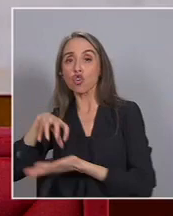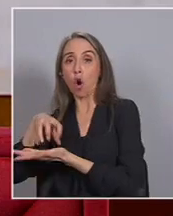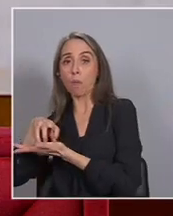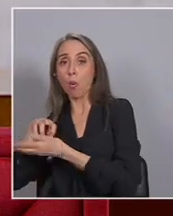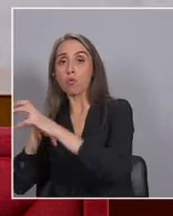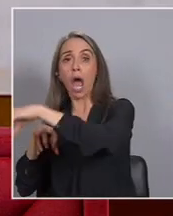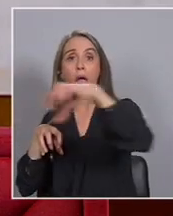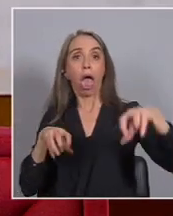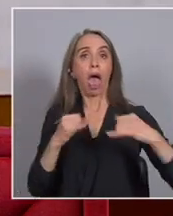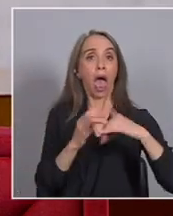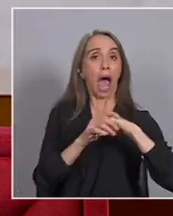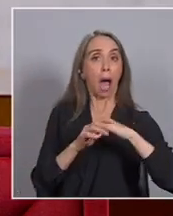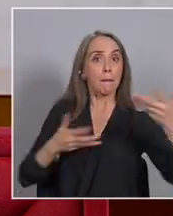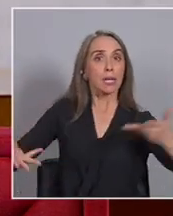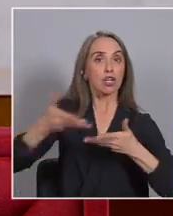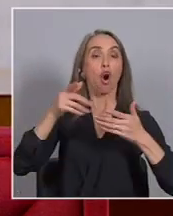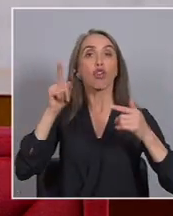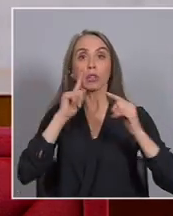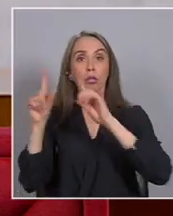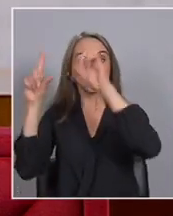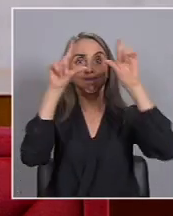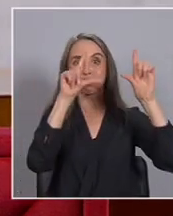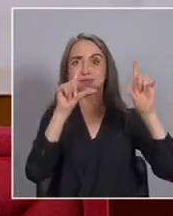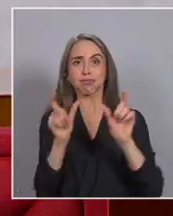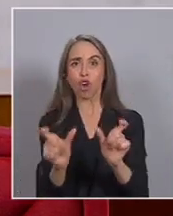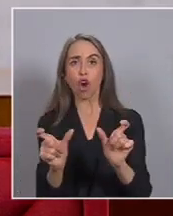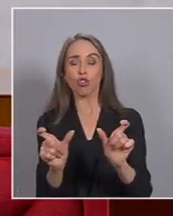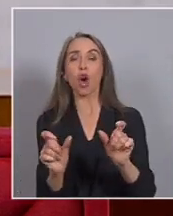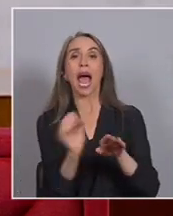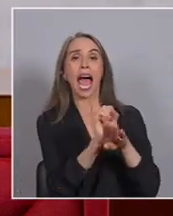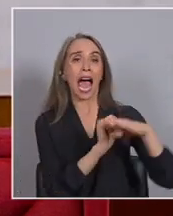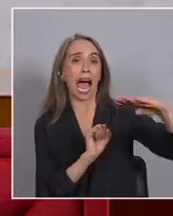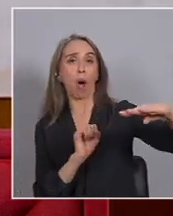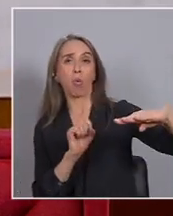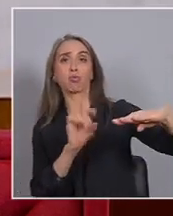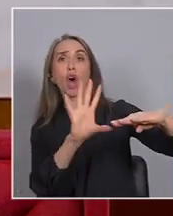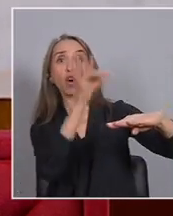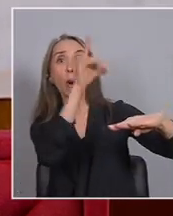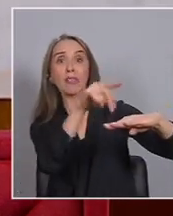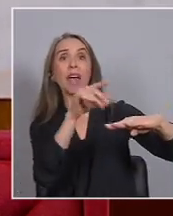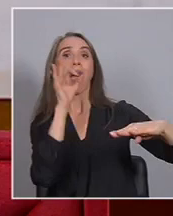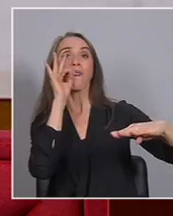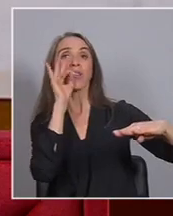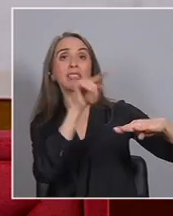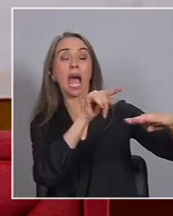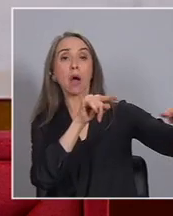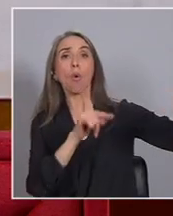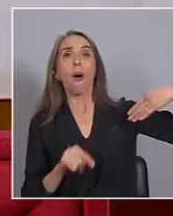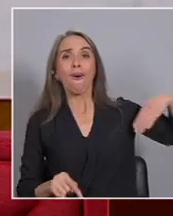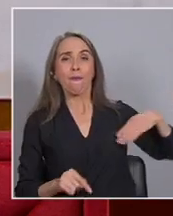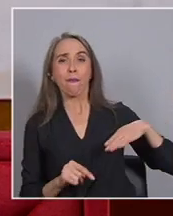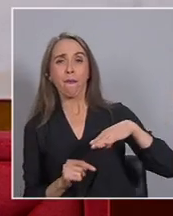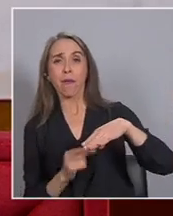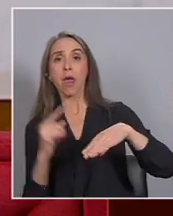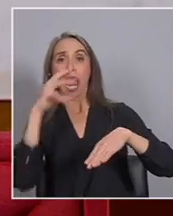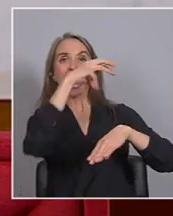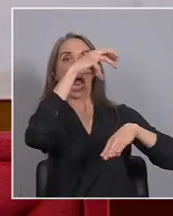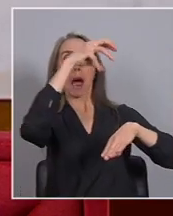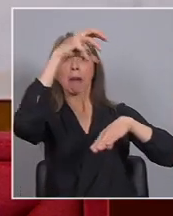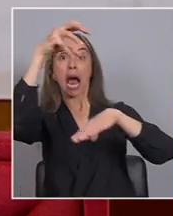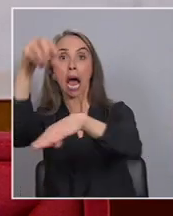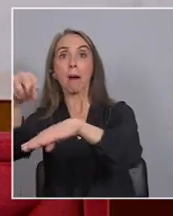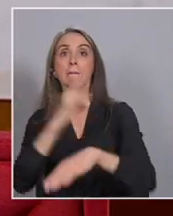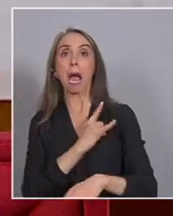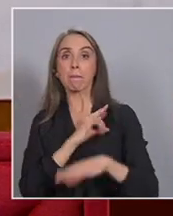que había relación, y cómo lograban, por ejemplo, un auto que aparecía en Vitacura detenerlo en Maipú, o un auto